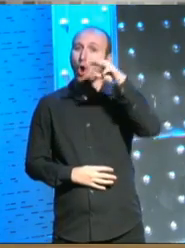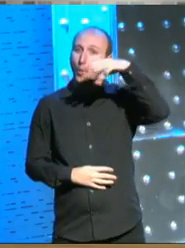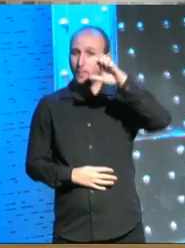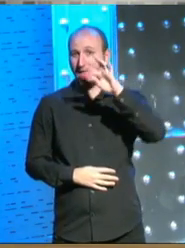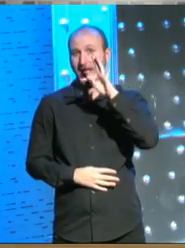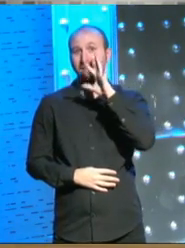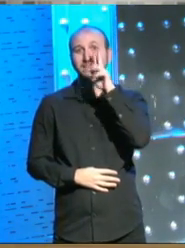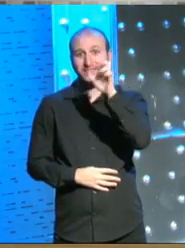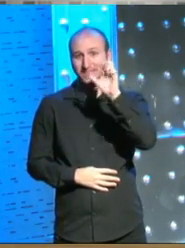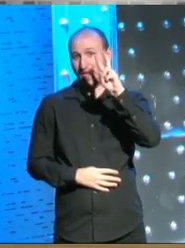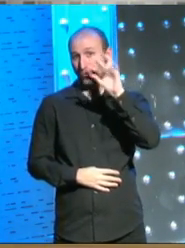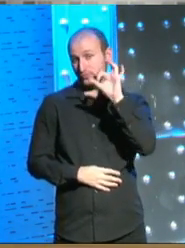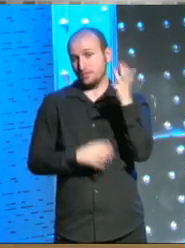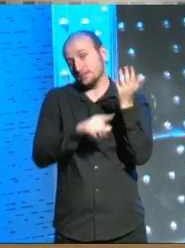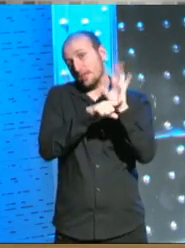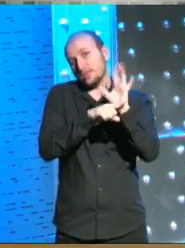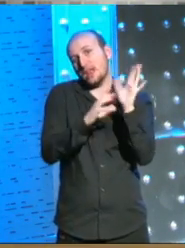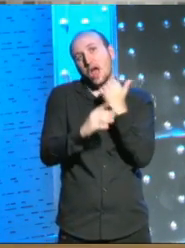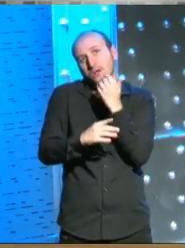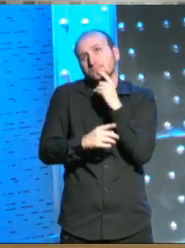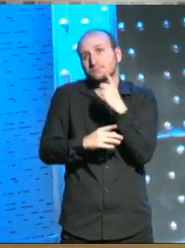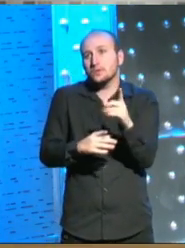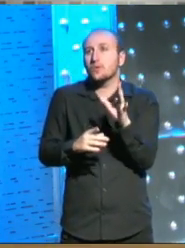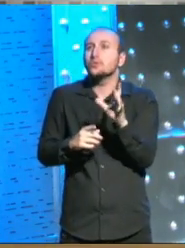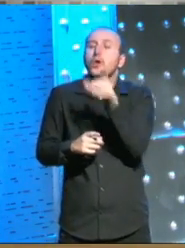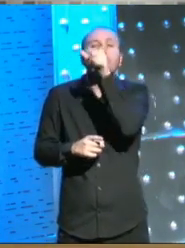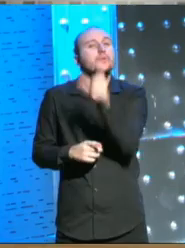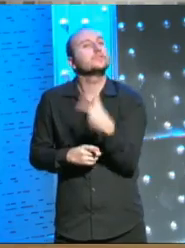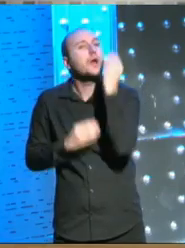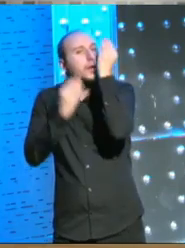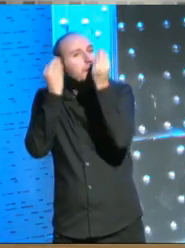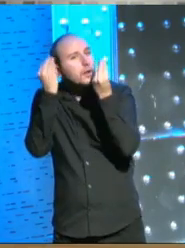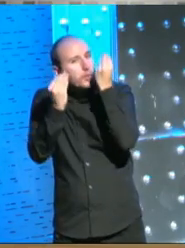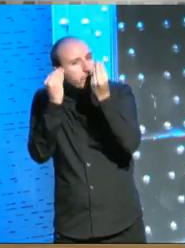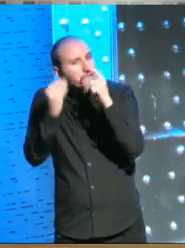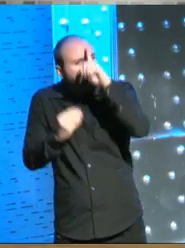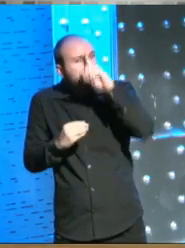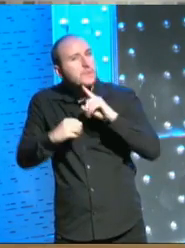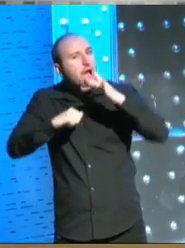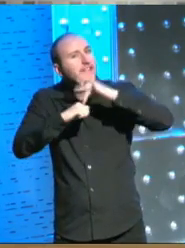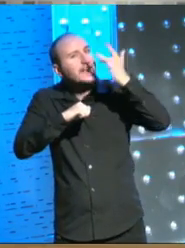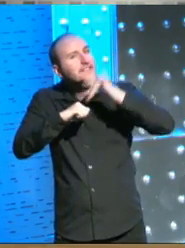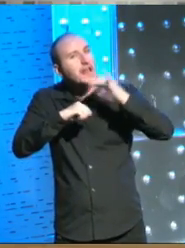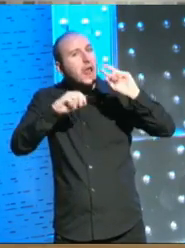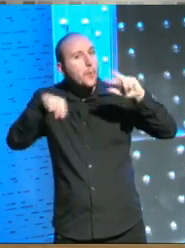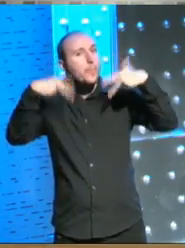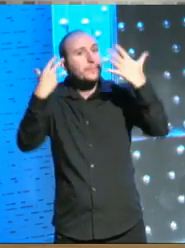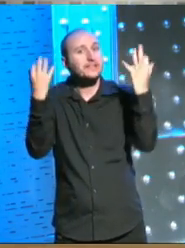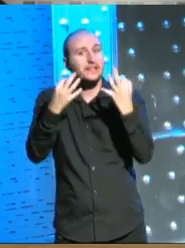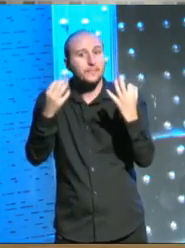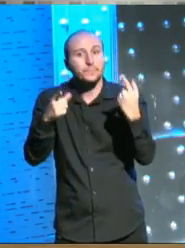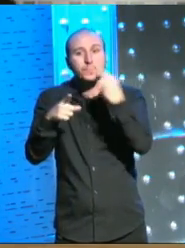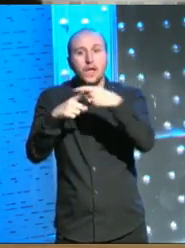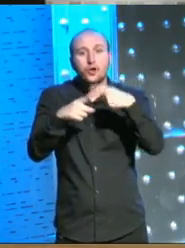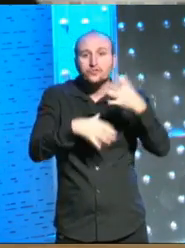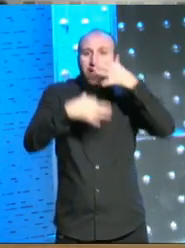pero Alien, esas películas, claro, uno puede. La imagen digital permite las simulaciones del mundo real y las